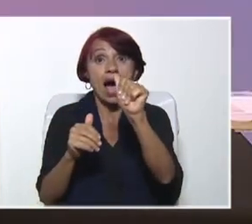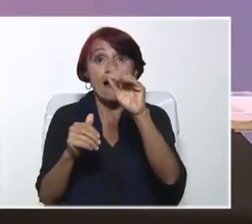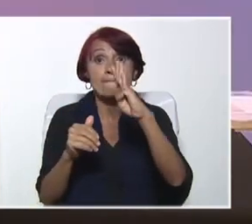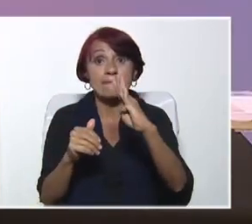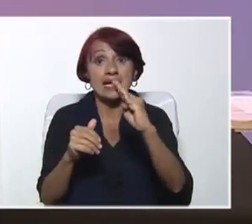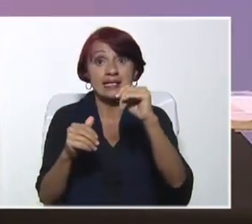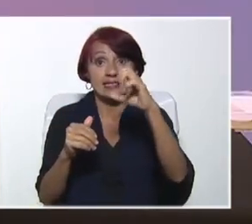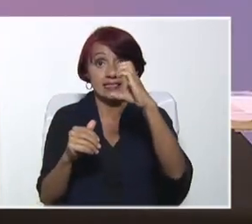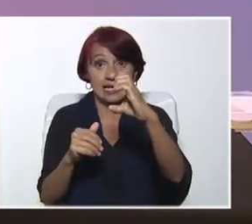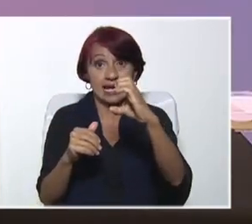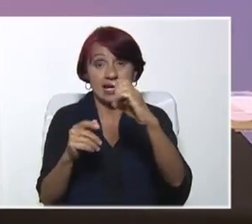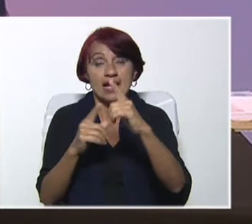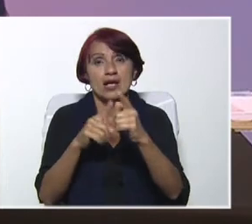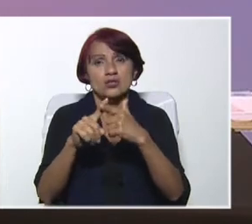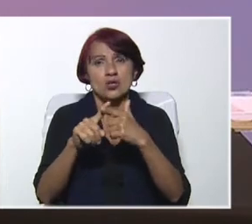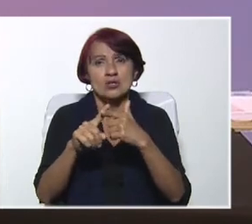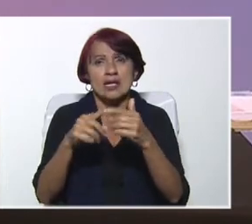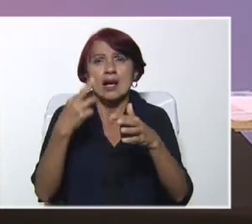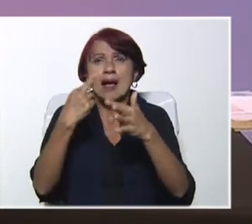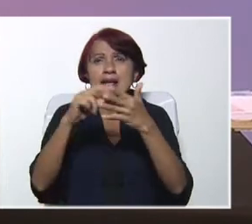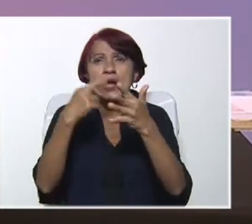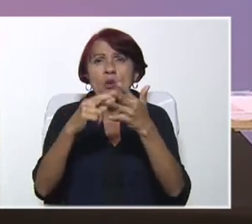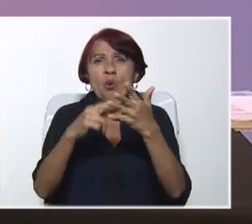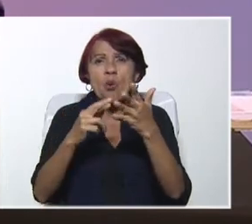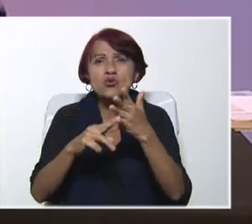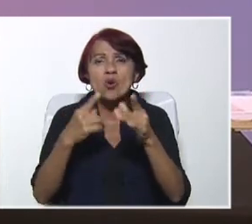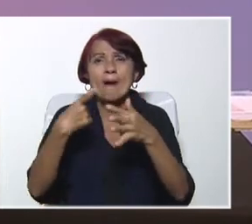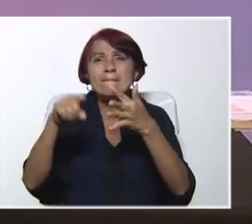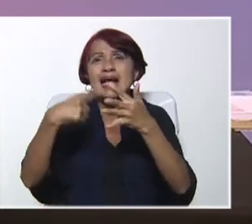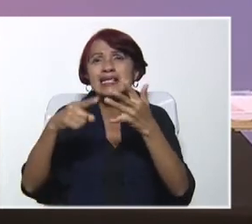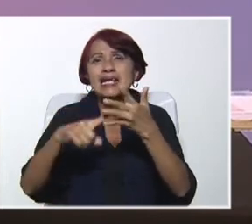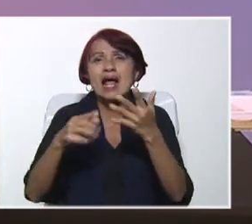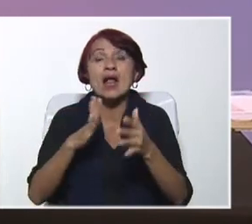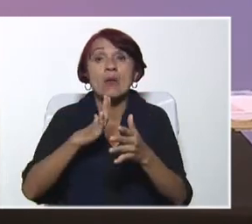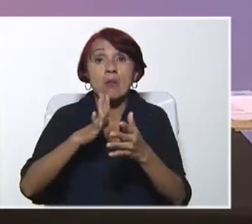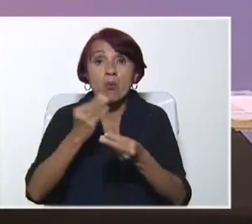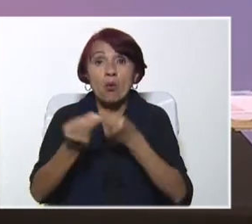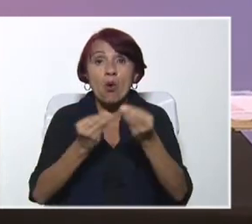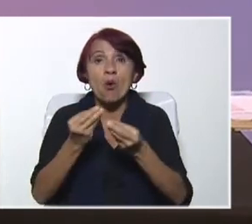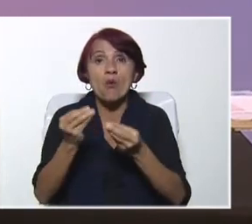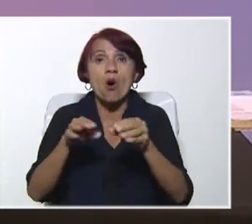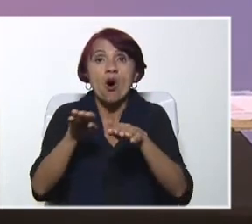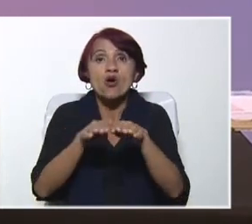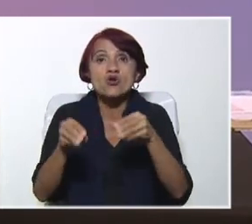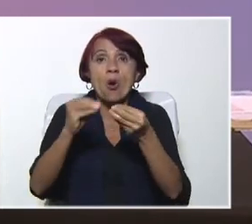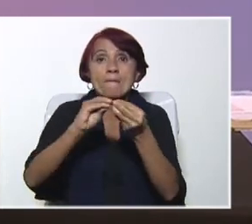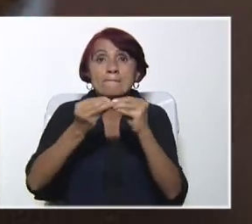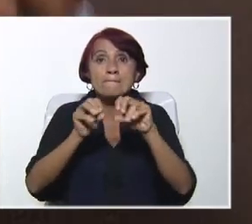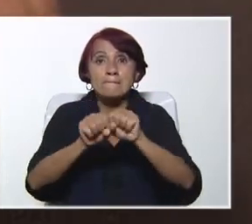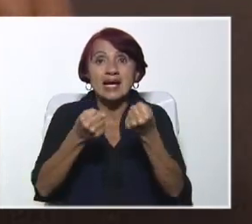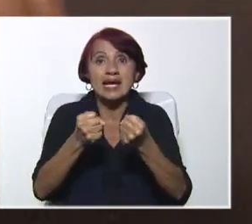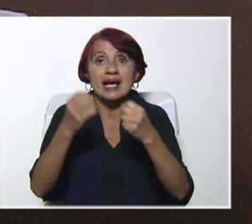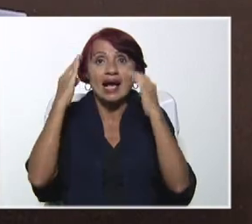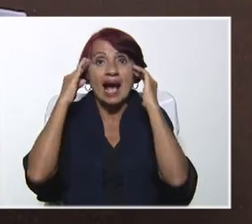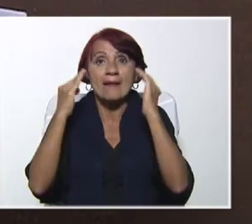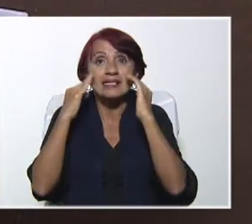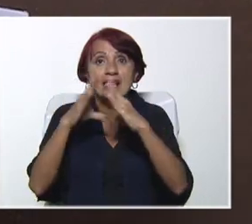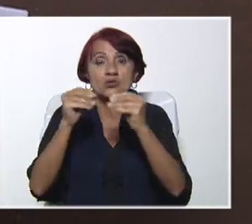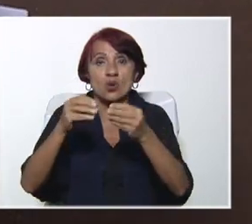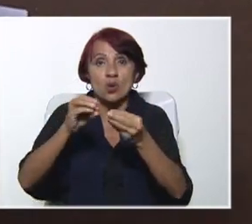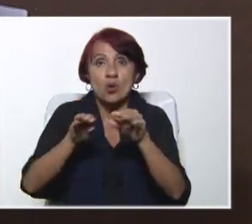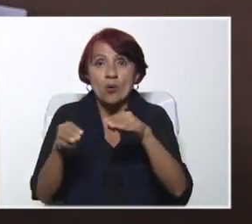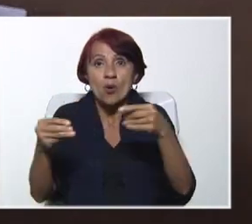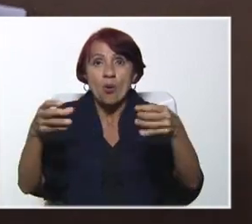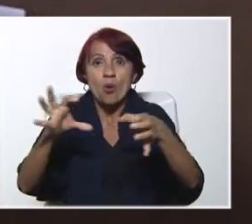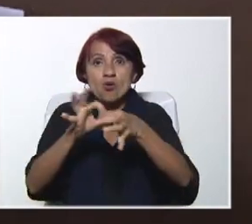Muy bien, como recurso podemos tener un rompecabezas, ya que nos permite armar las partes de